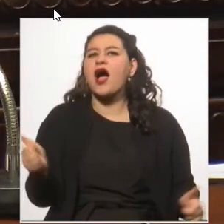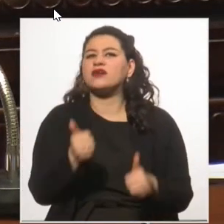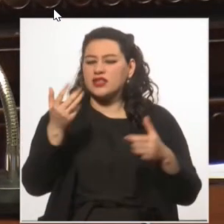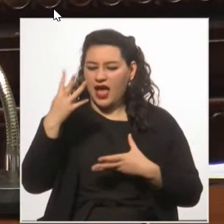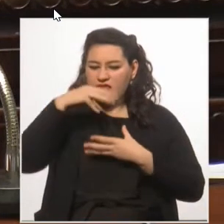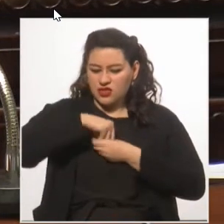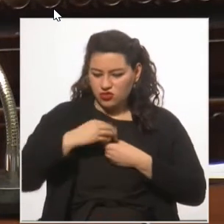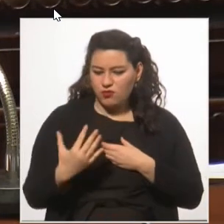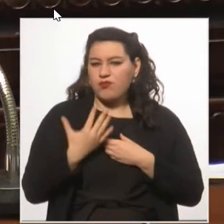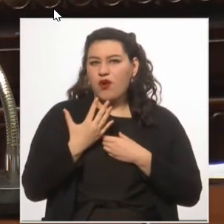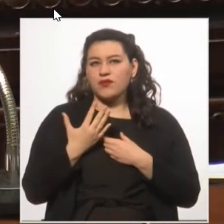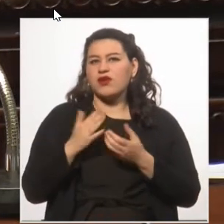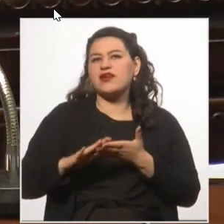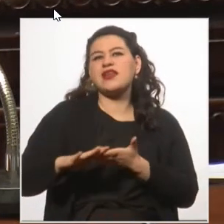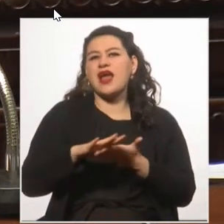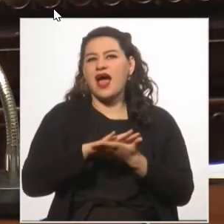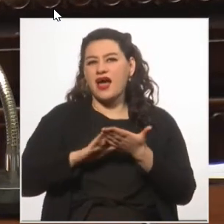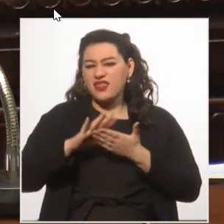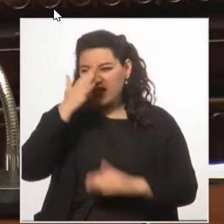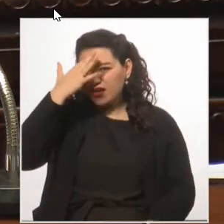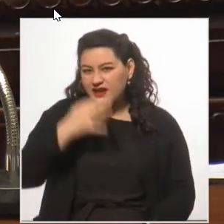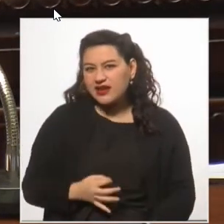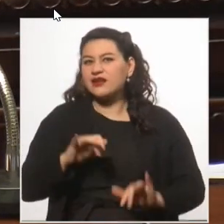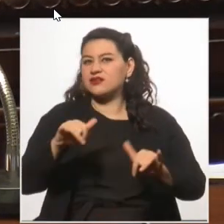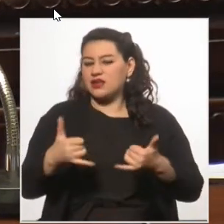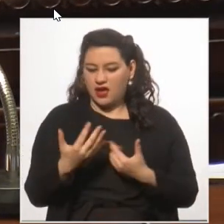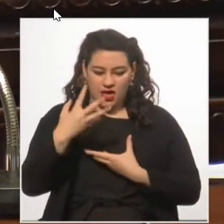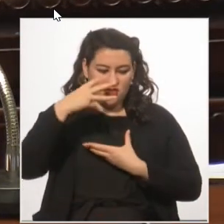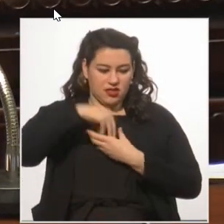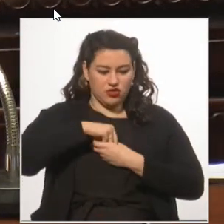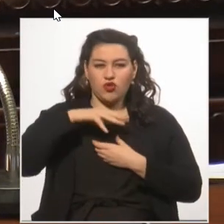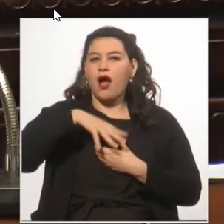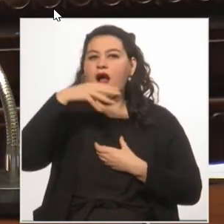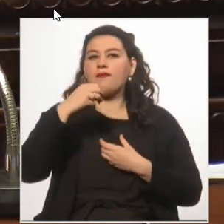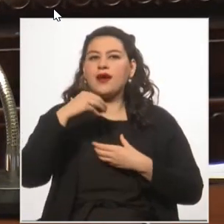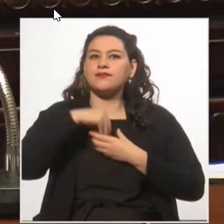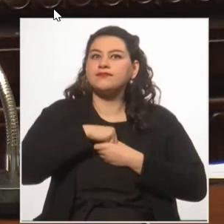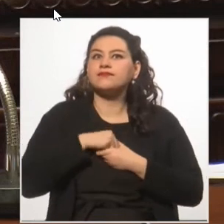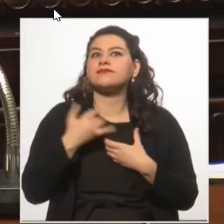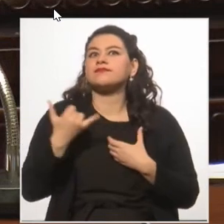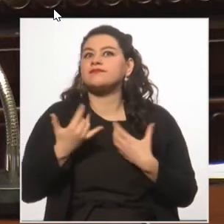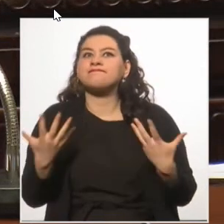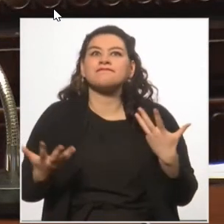dentro de ti mismo? ¿Nada crees ya en lo que dentro de tu alma se contiene?